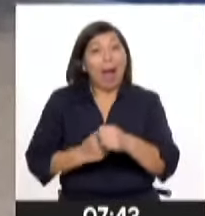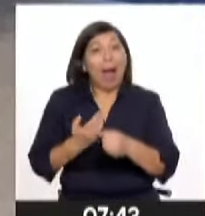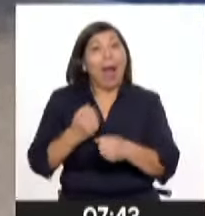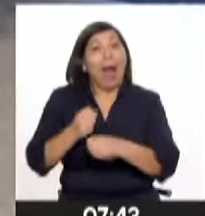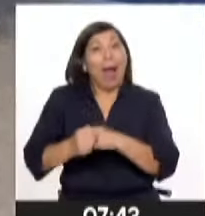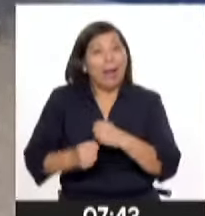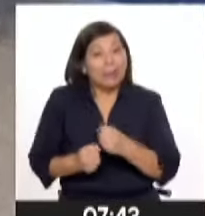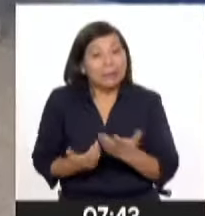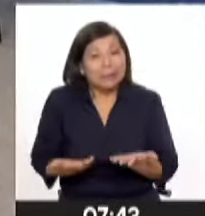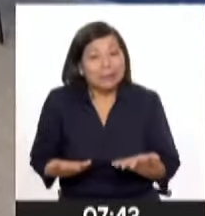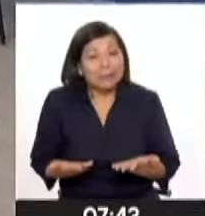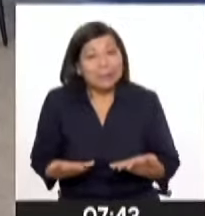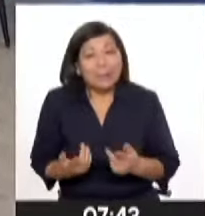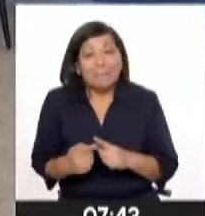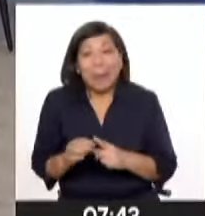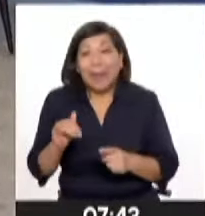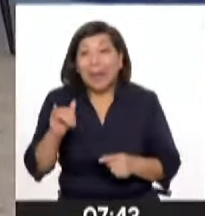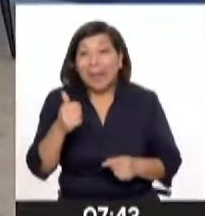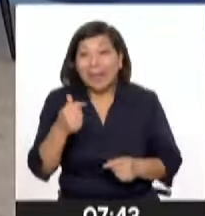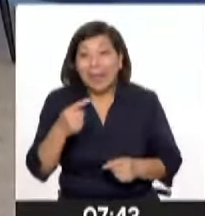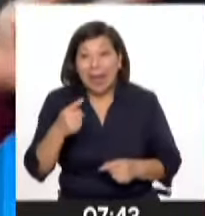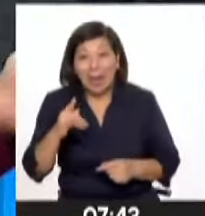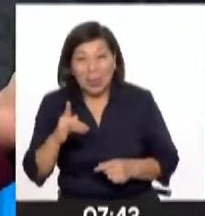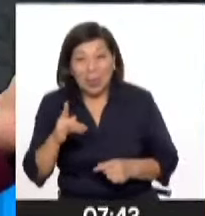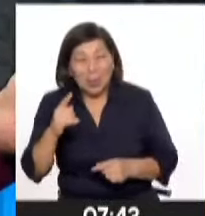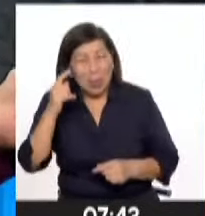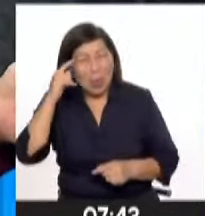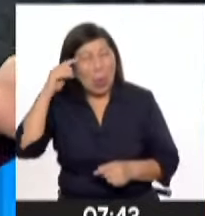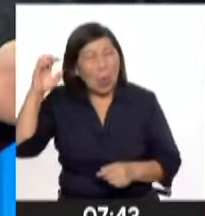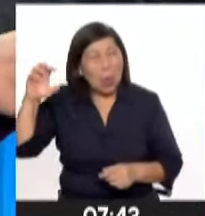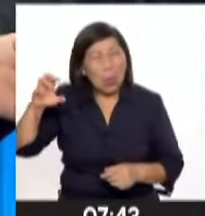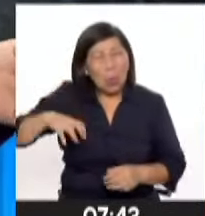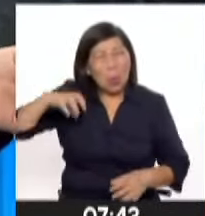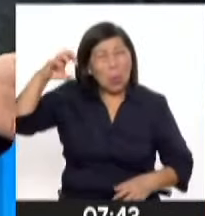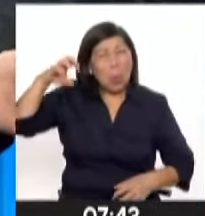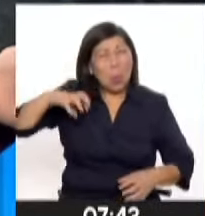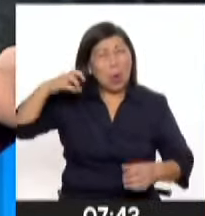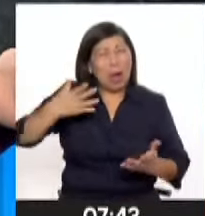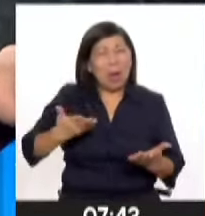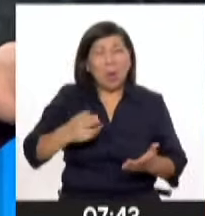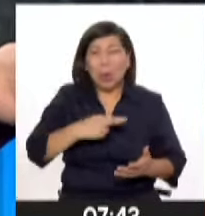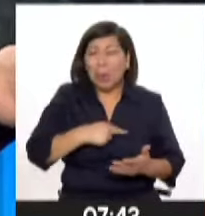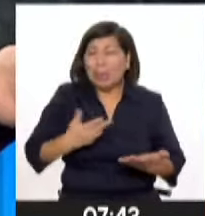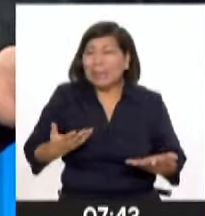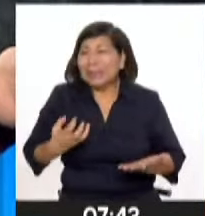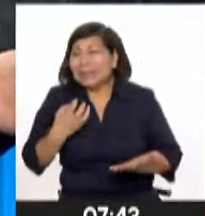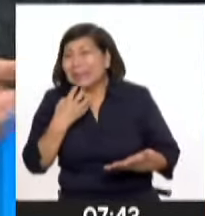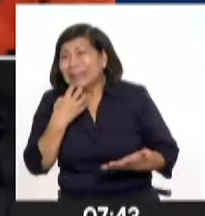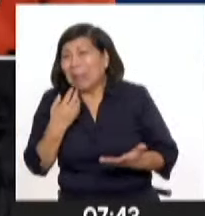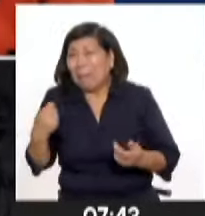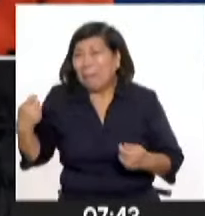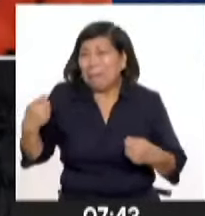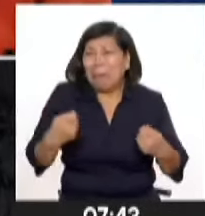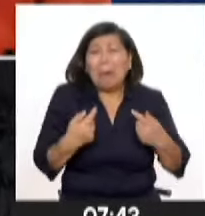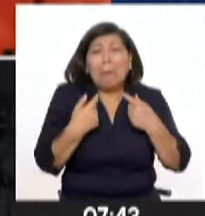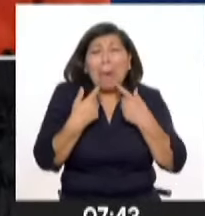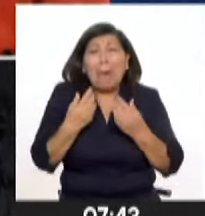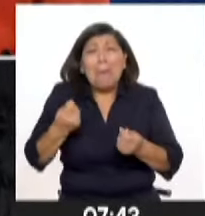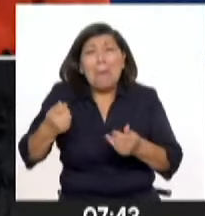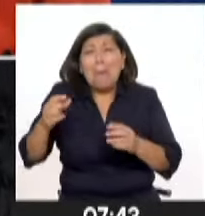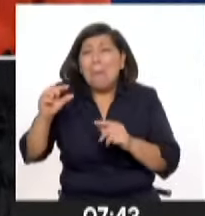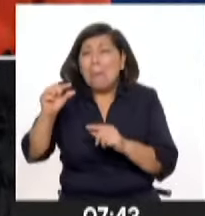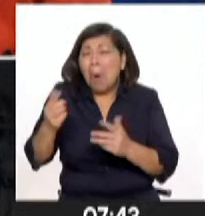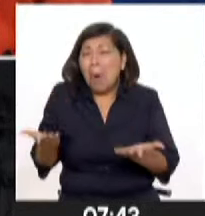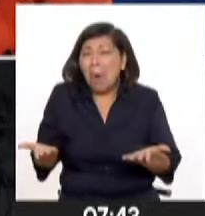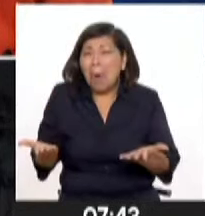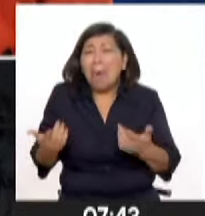los efectos, por ejemplo, del ciclón Yaku, ¿no? Donde veíamos, por ejemplo, gobiernos regionales que habían invertido porcentajes